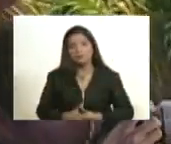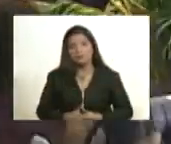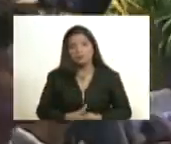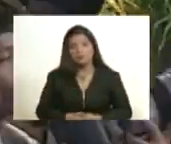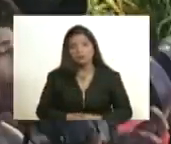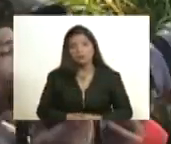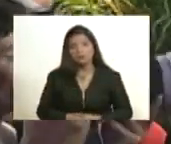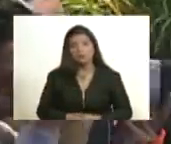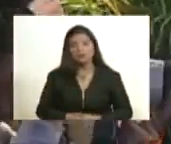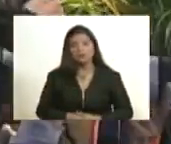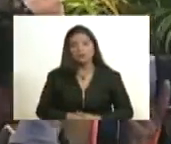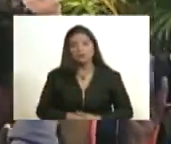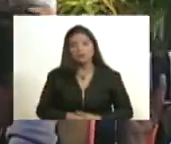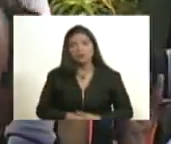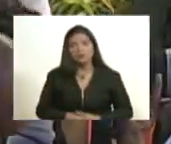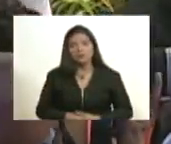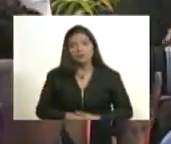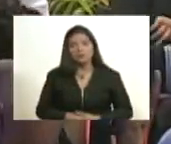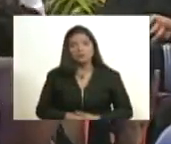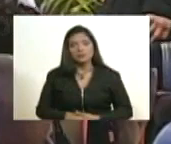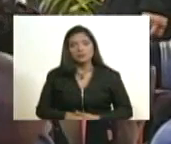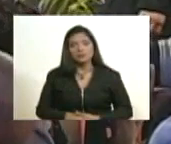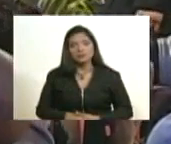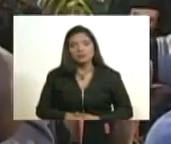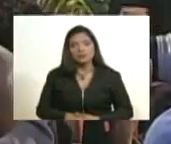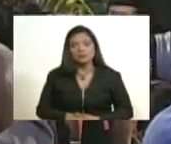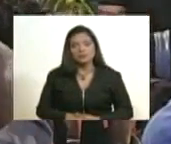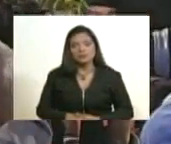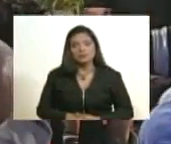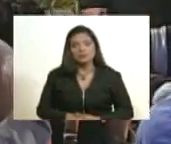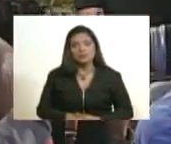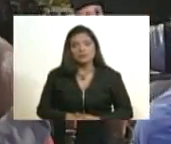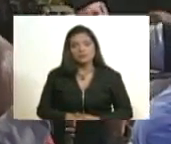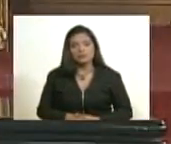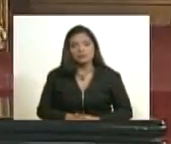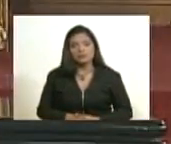ante una avalancha sin igual